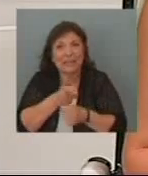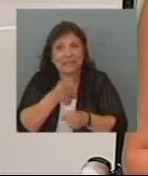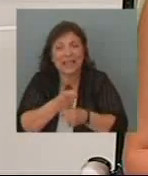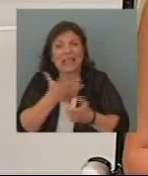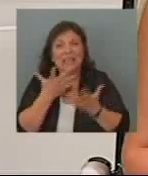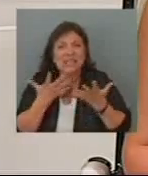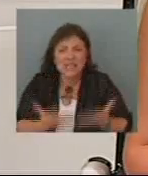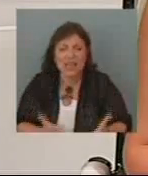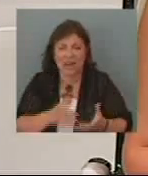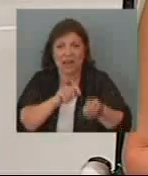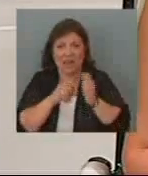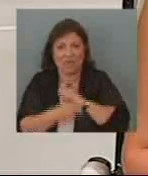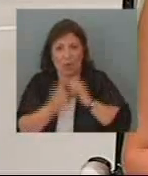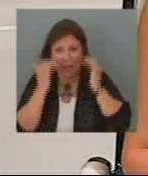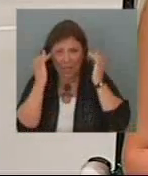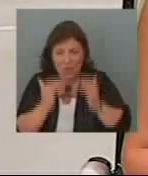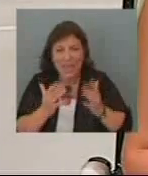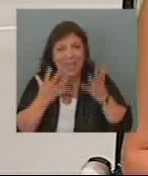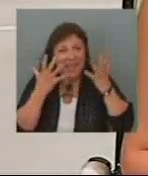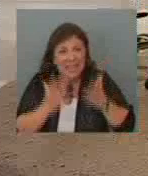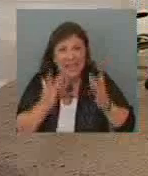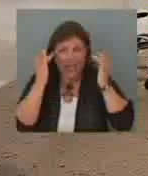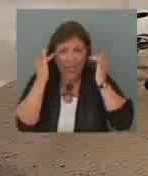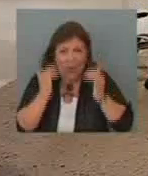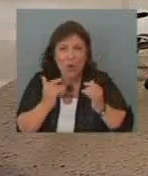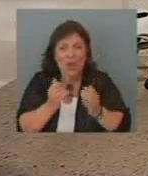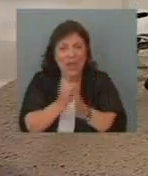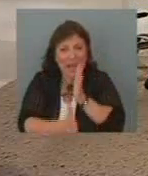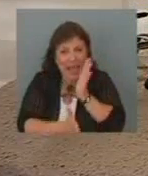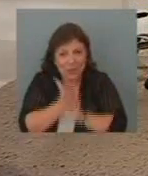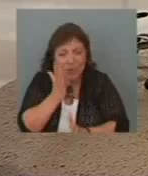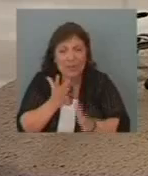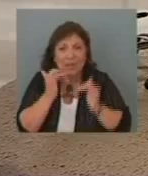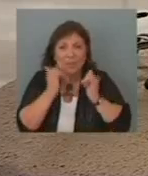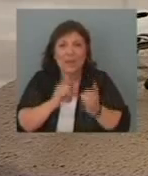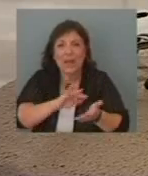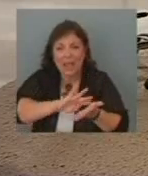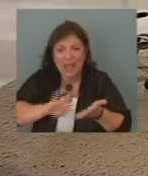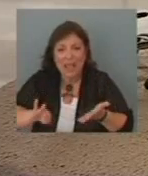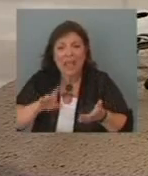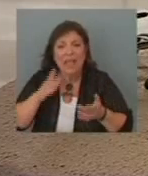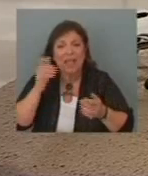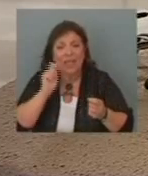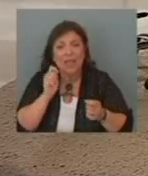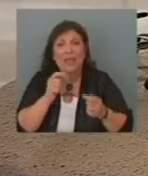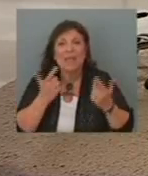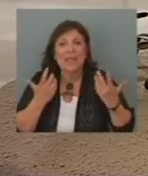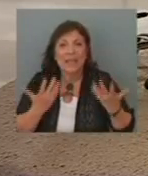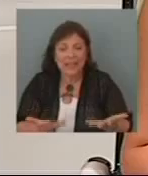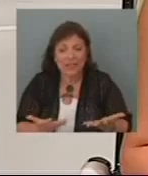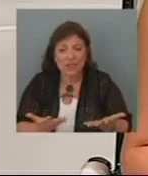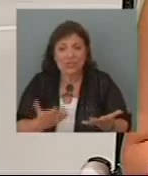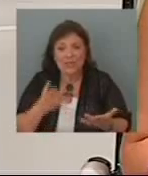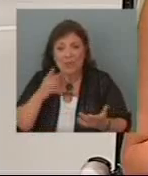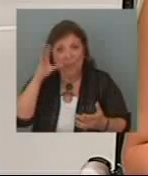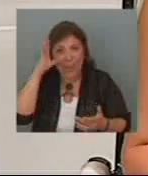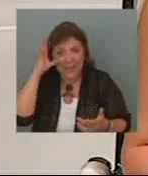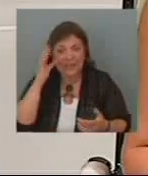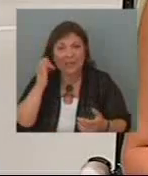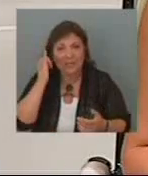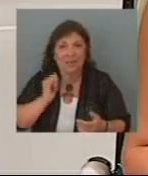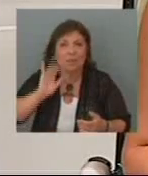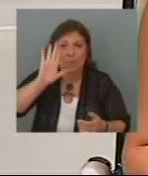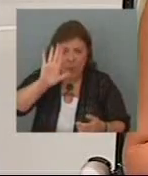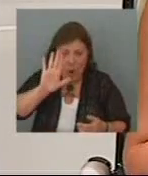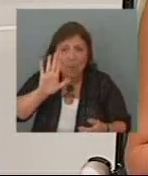reforma educativa. Quieren una educación en Chile que sea pública, gratuita, pero además de calidad. Y en ese sentido, Michelle Bachelet ha prometido